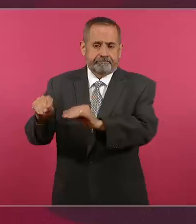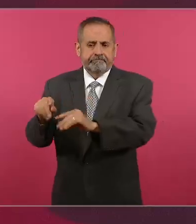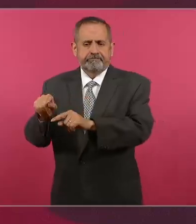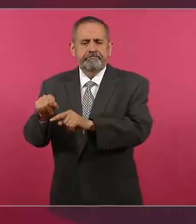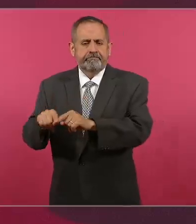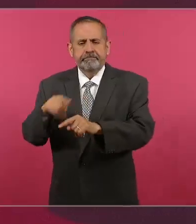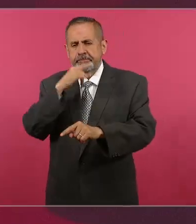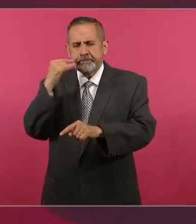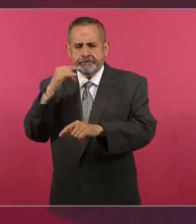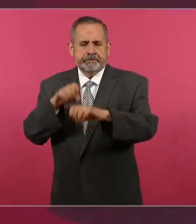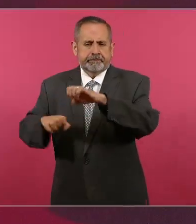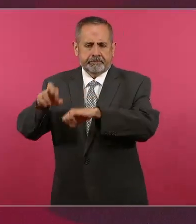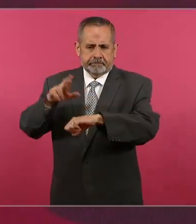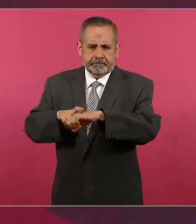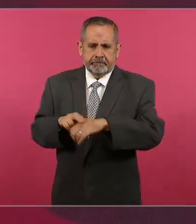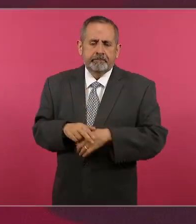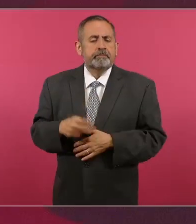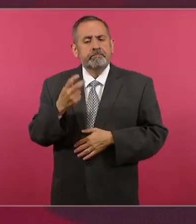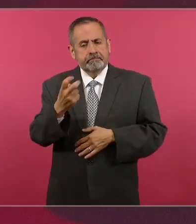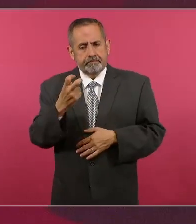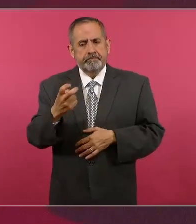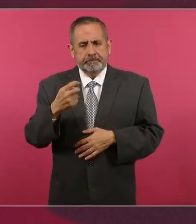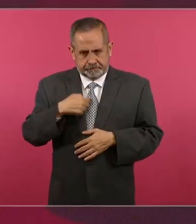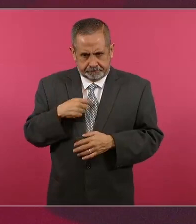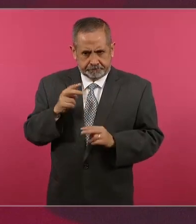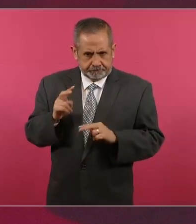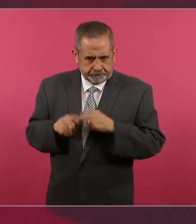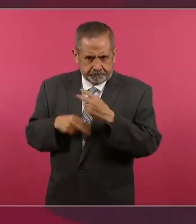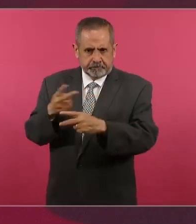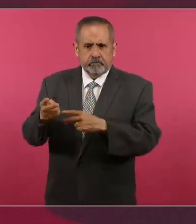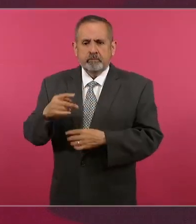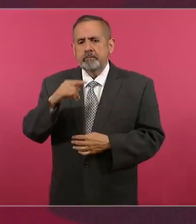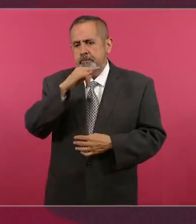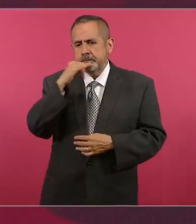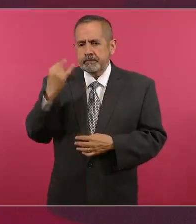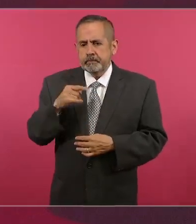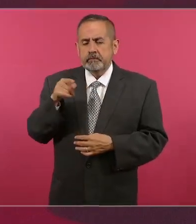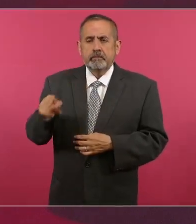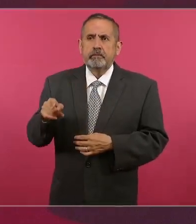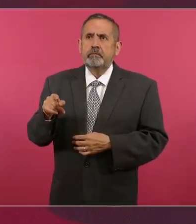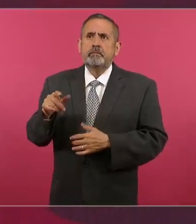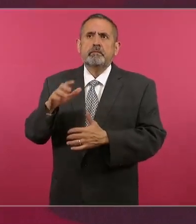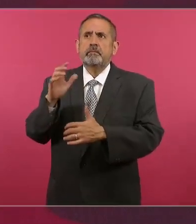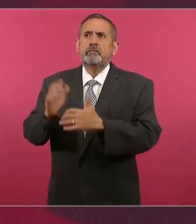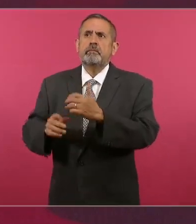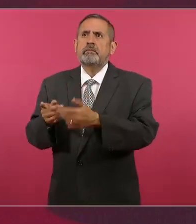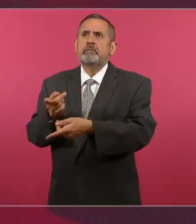Entonces, a eso voy, a Chile, y regreso,